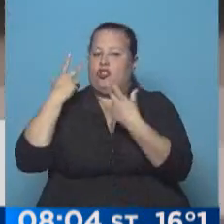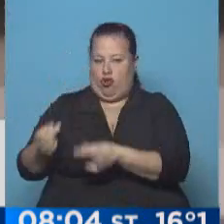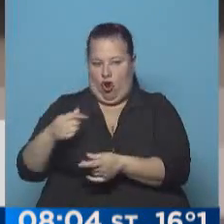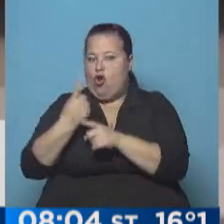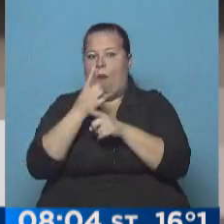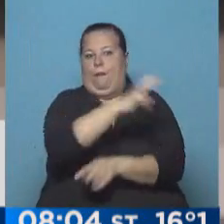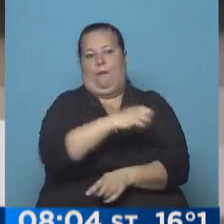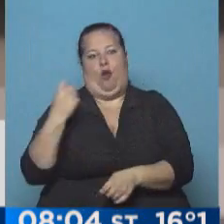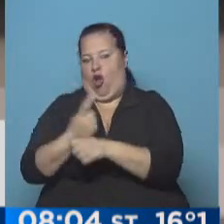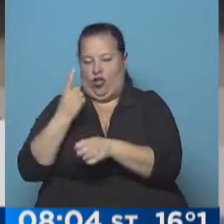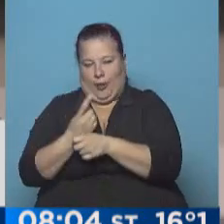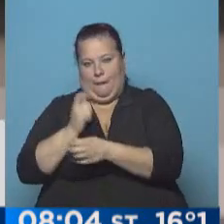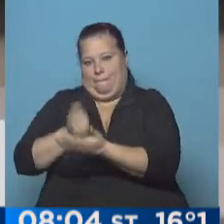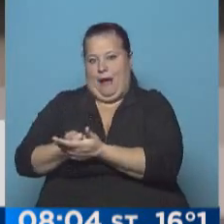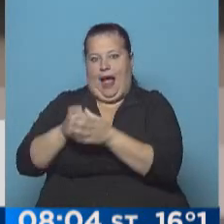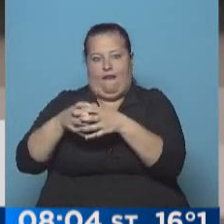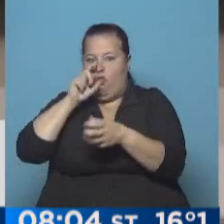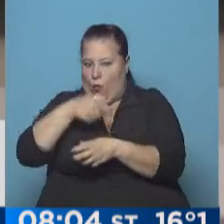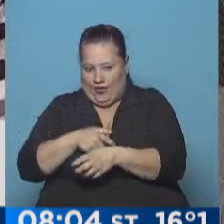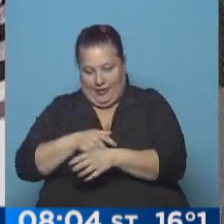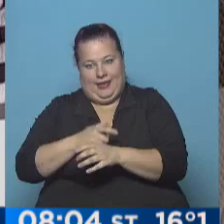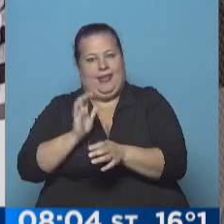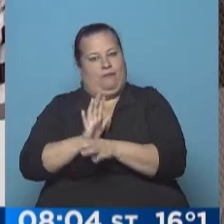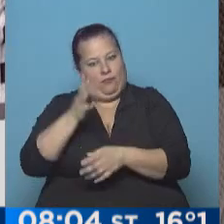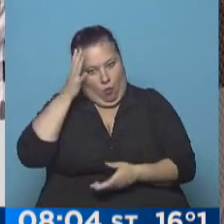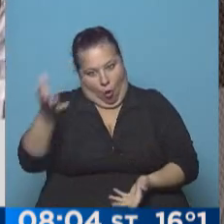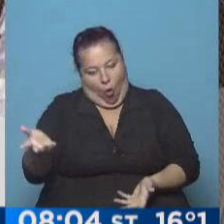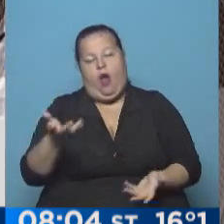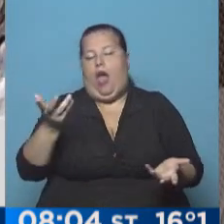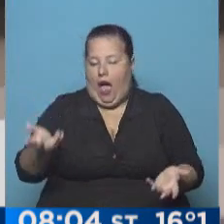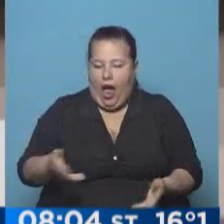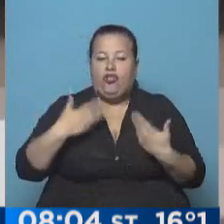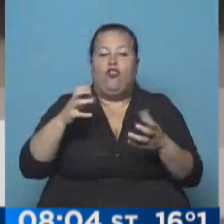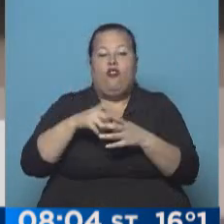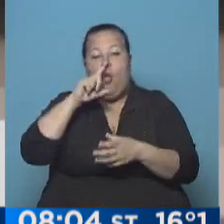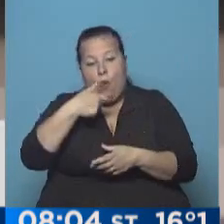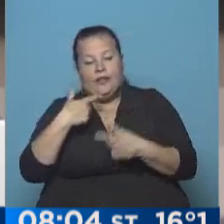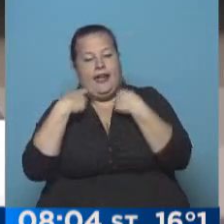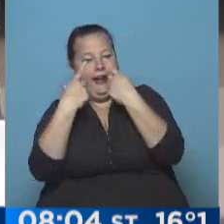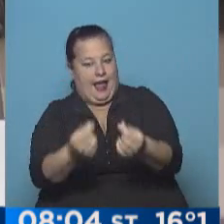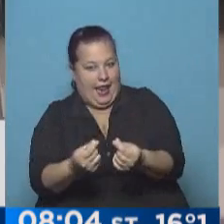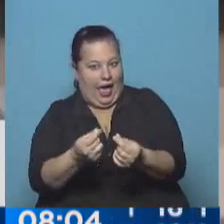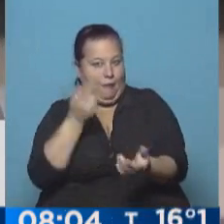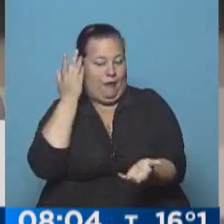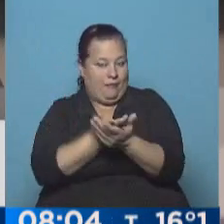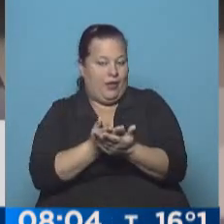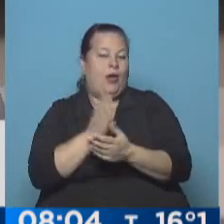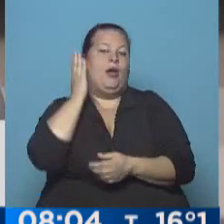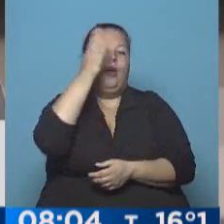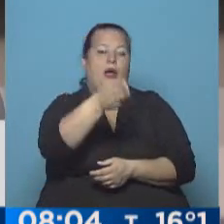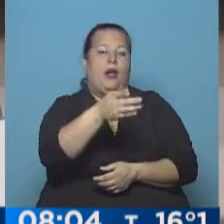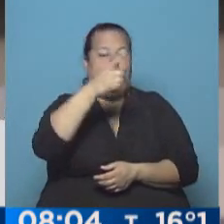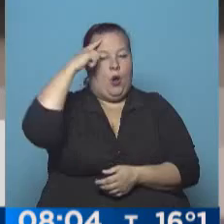no podía sacar la plata para pagarle y se la detuviera como demasiado claro entonces los buitres apelan ese fallo van a la